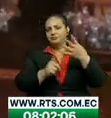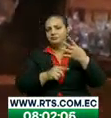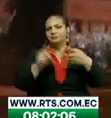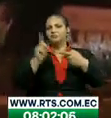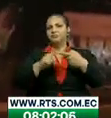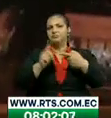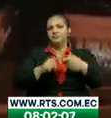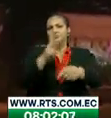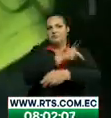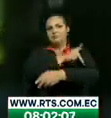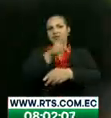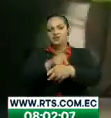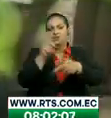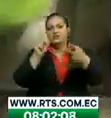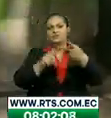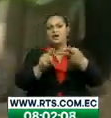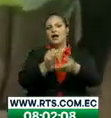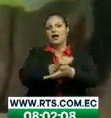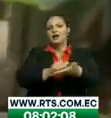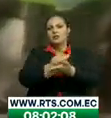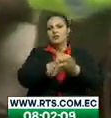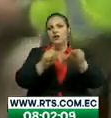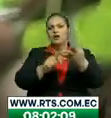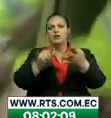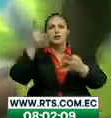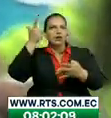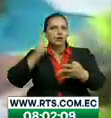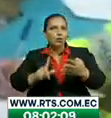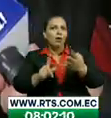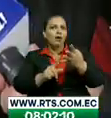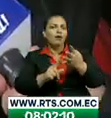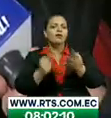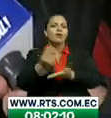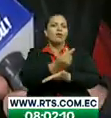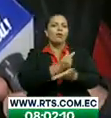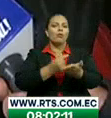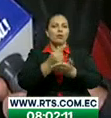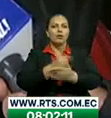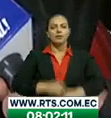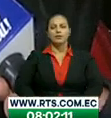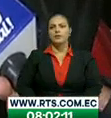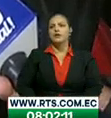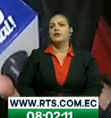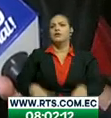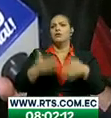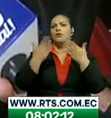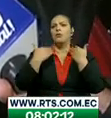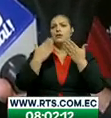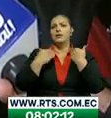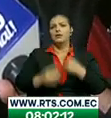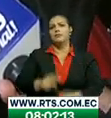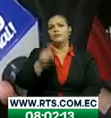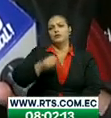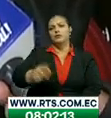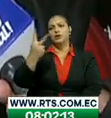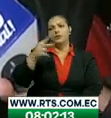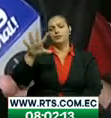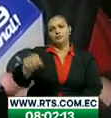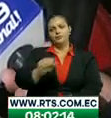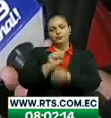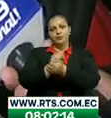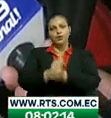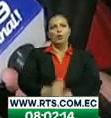son Pichincha, Azuay, Loja y Guayas. 2 en la ciudad de Guayaquil, 1 en el cantón San